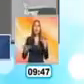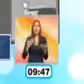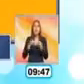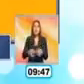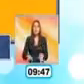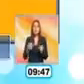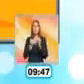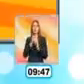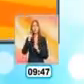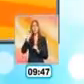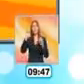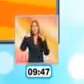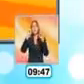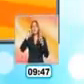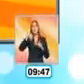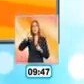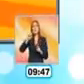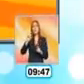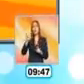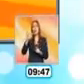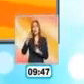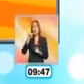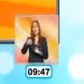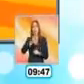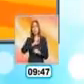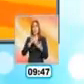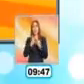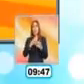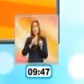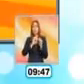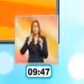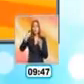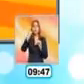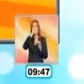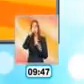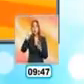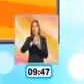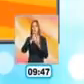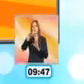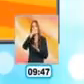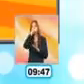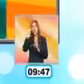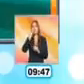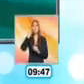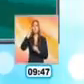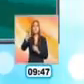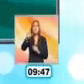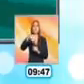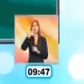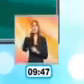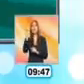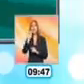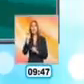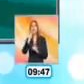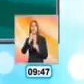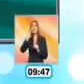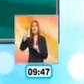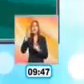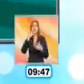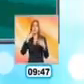entre a tu álbum de fotos, ¿sí? Entonces, si tú pusiste ahí una fotito que le compartiste al novio ahí toda